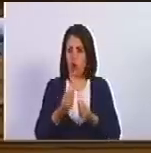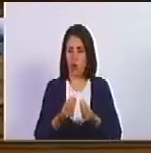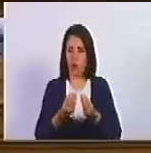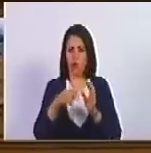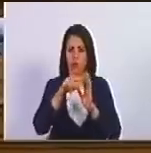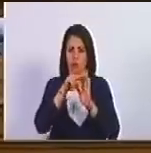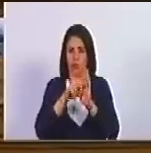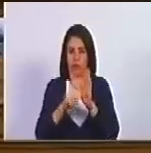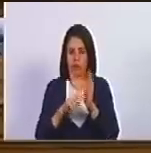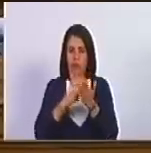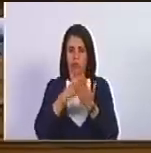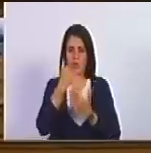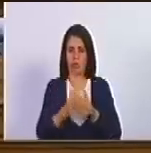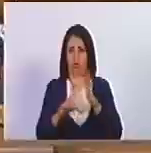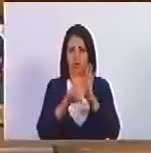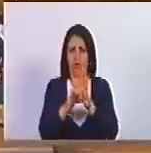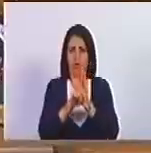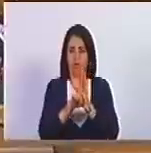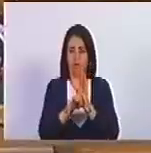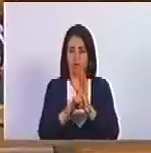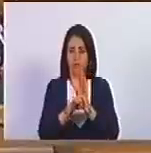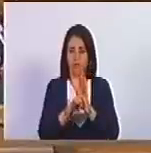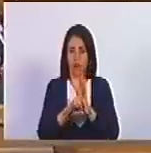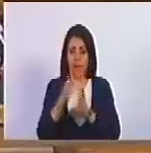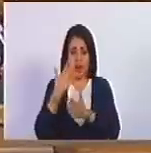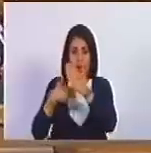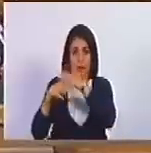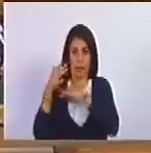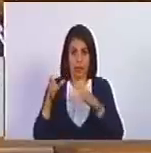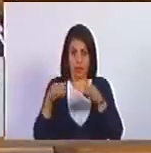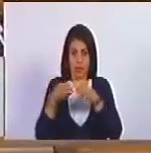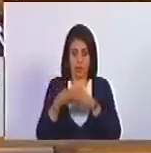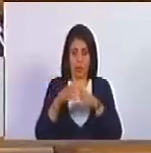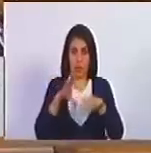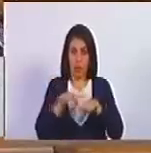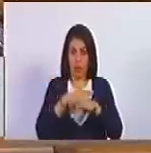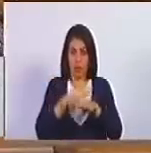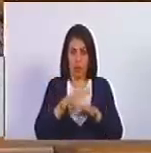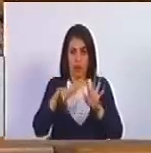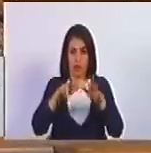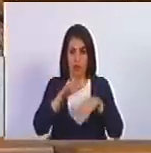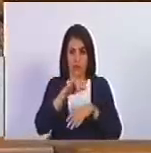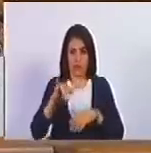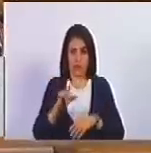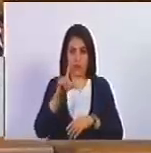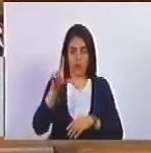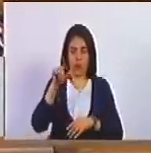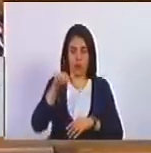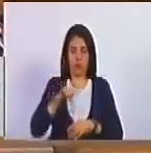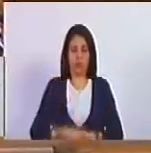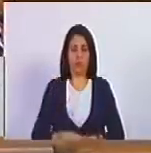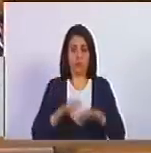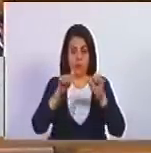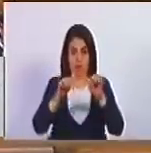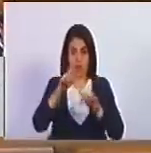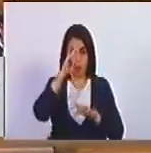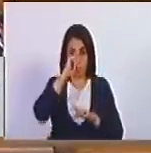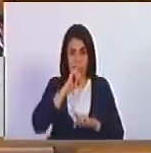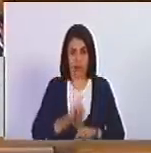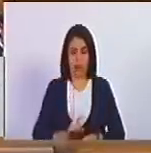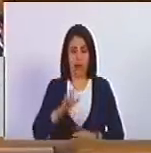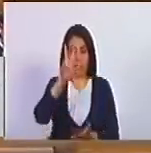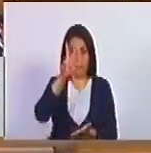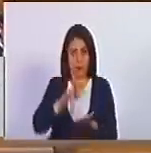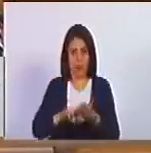referido proyecto de ley. En la sesión ordinaria del día jueves 13 de julio del presente año se